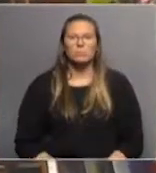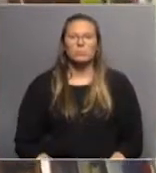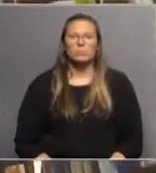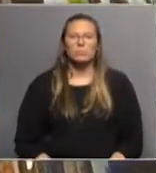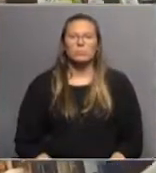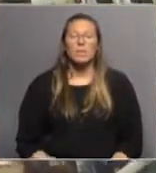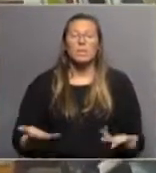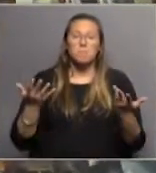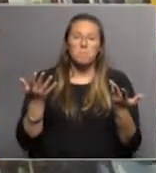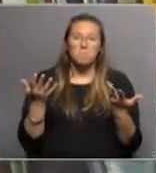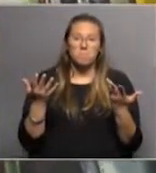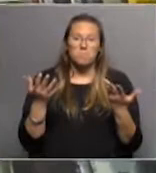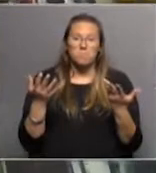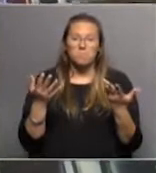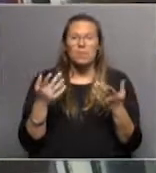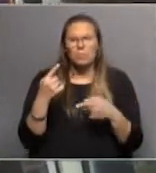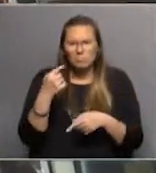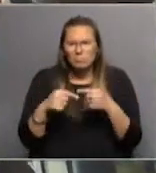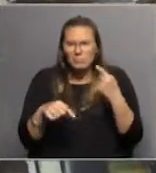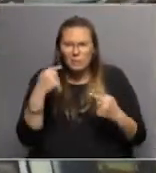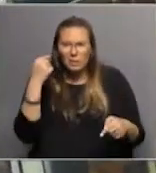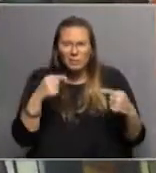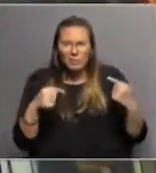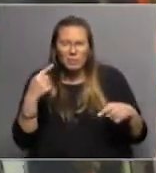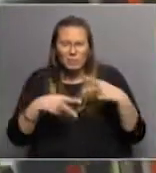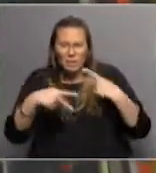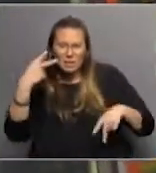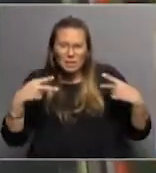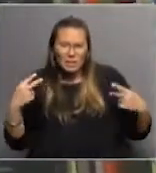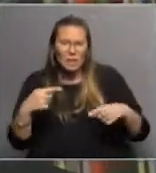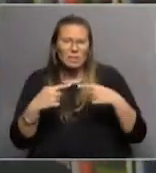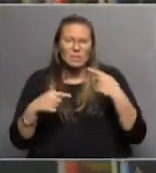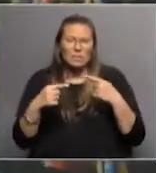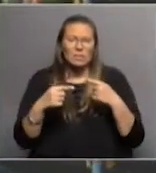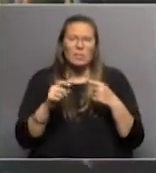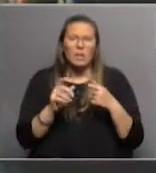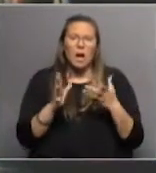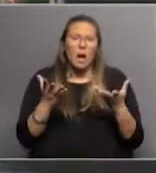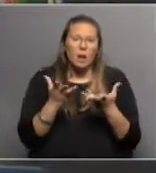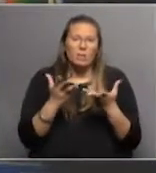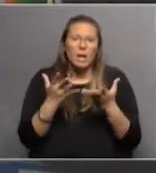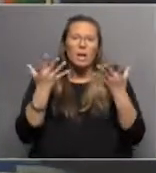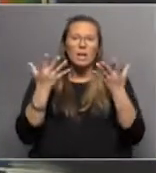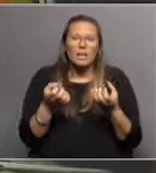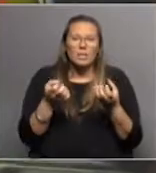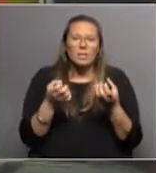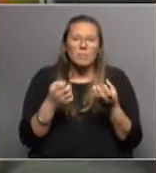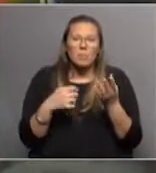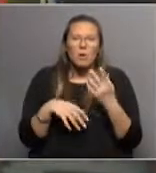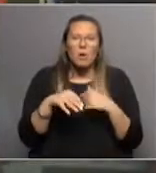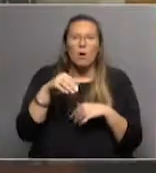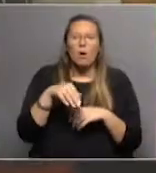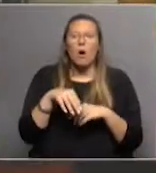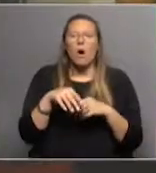Y mira, tenemos en realidad bastante variedad de material. En el momento también estamos como intentando surtir de lo que son mangas, que